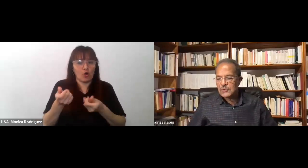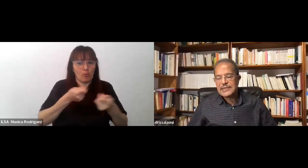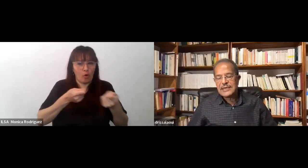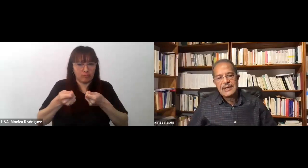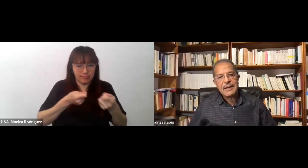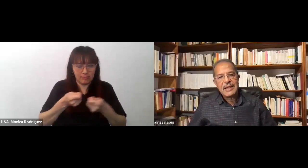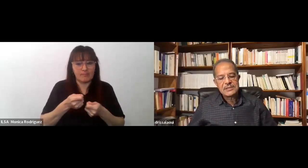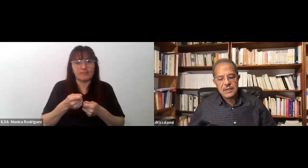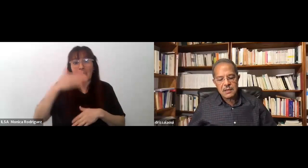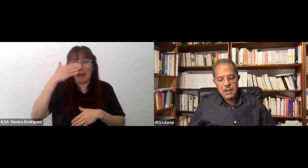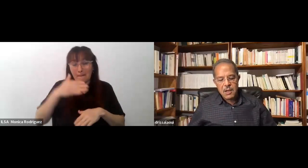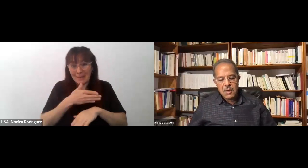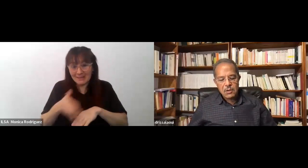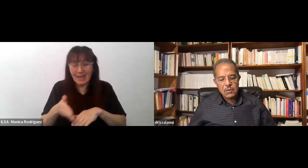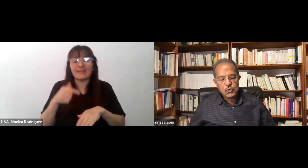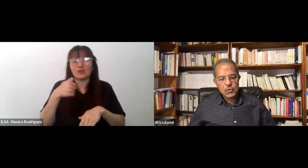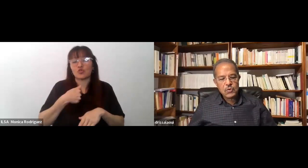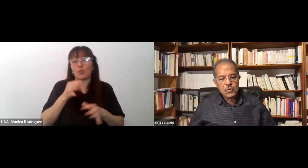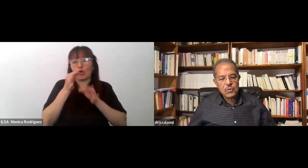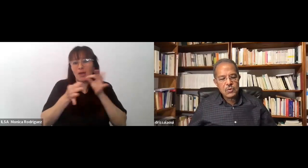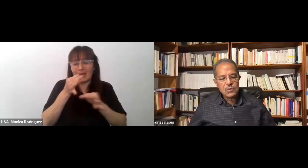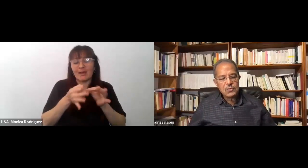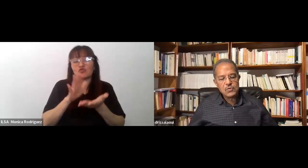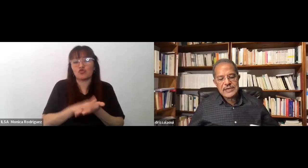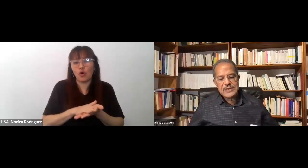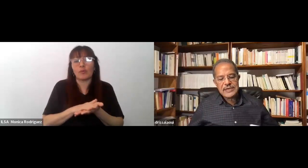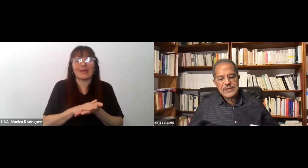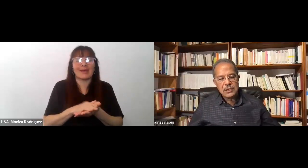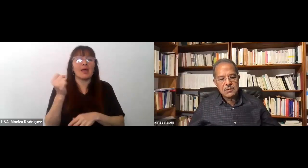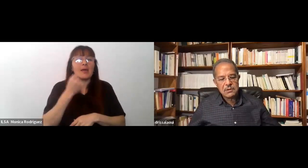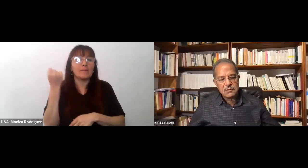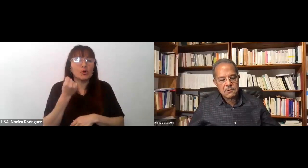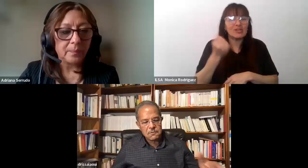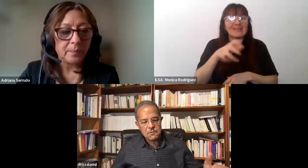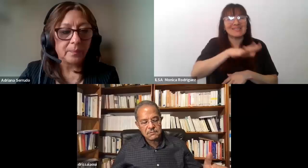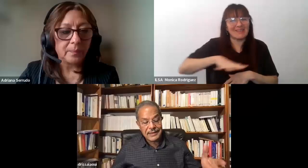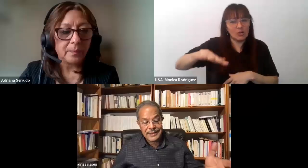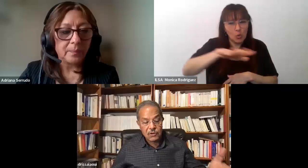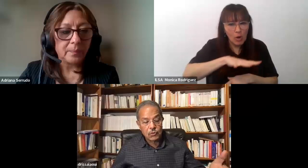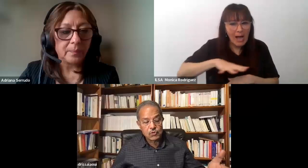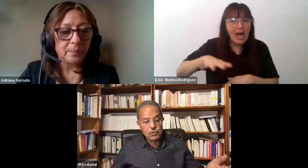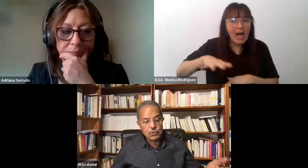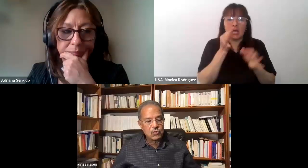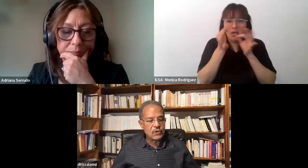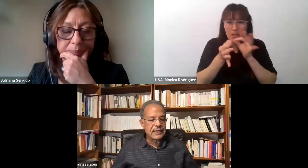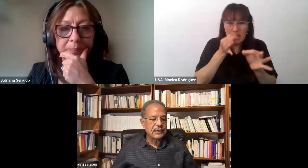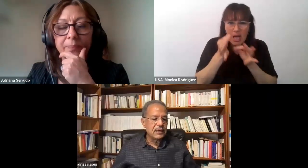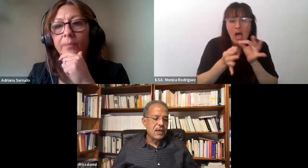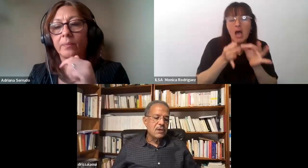Más tarde hablaré de la importancia del lugar del diálogo